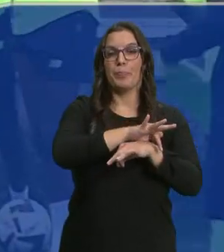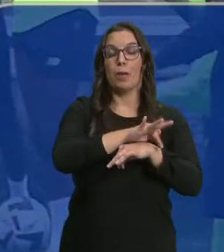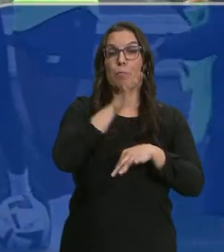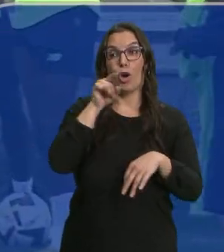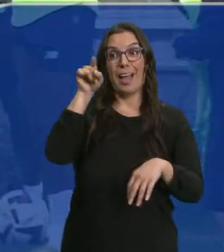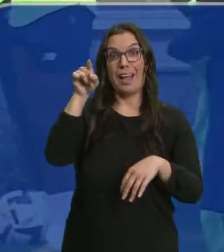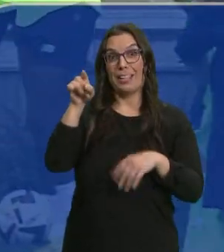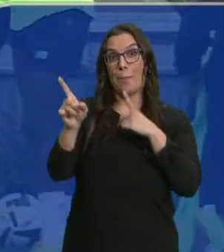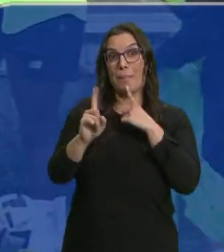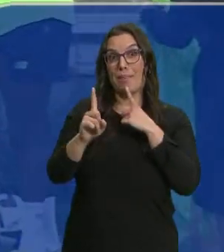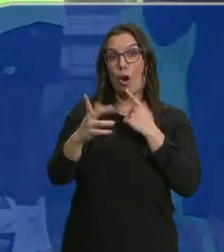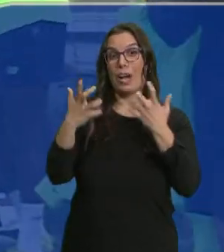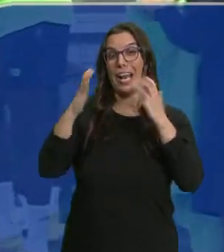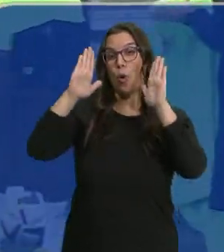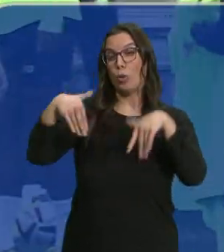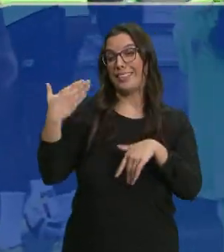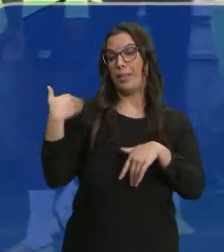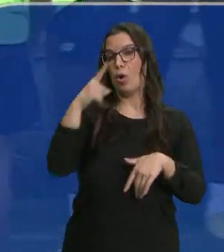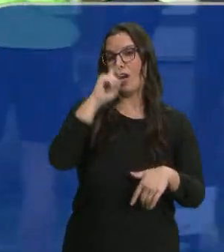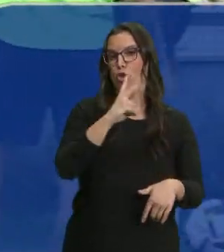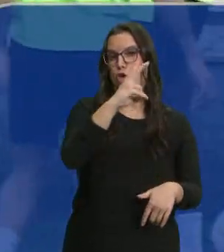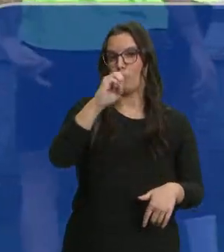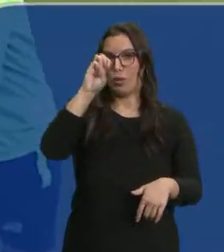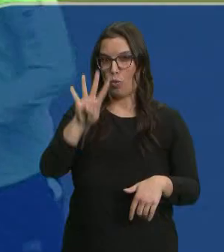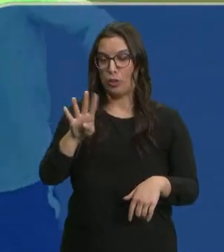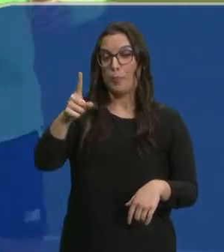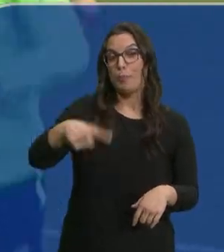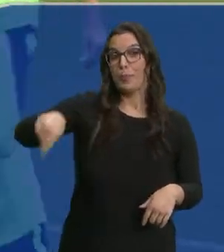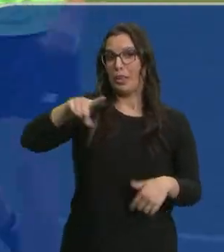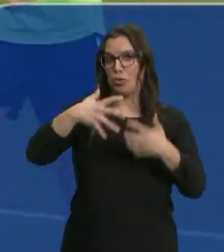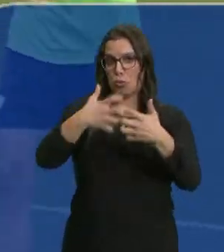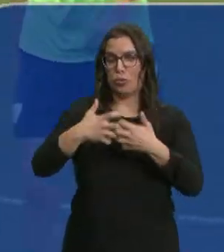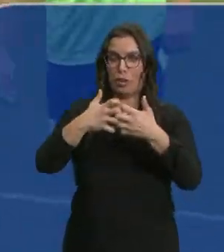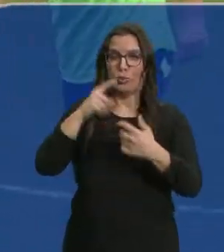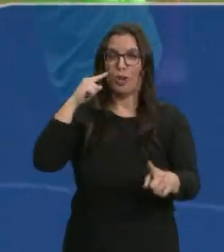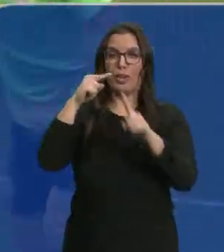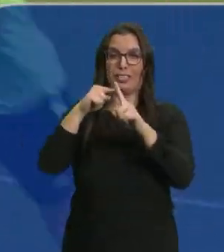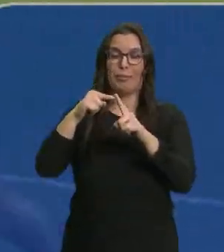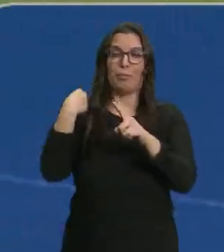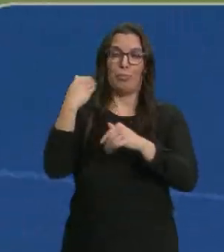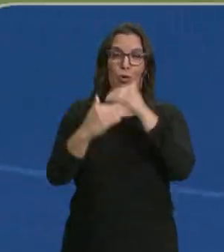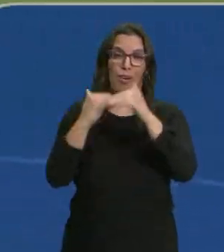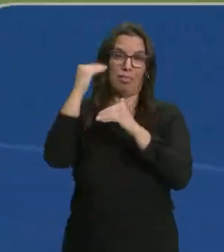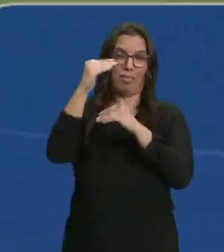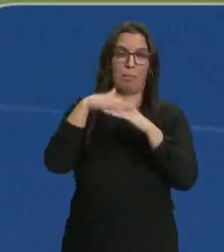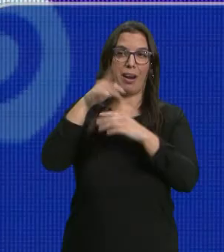gana en la Catedral desde 2004. Enfrente estará el conjunto rojiblanco en plena lucha por la zona europea.